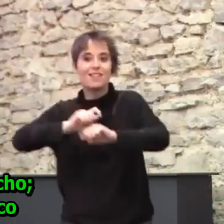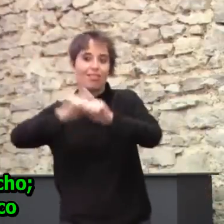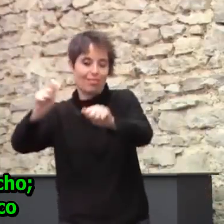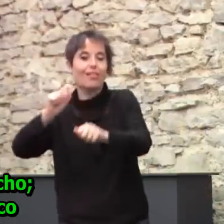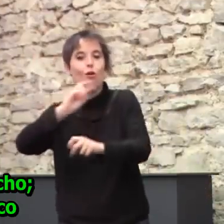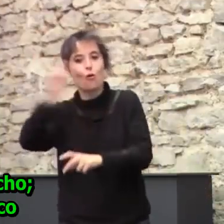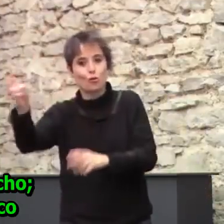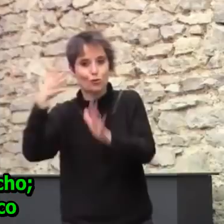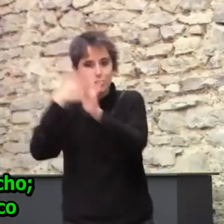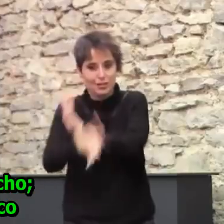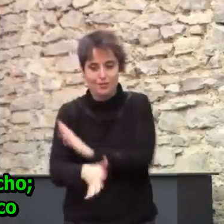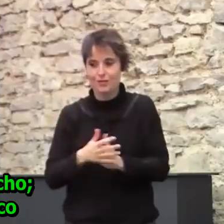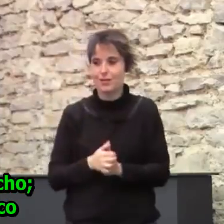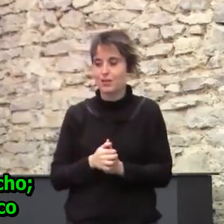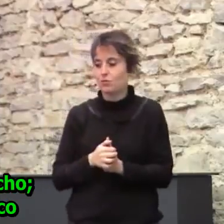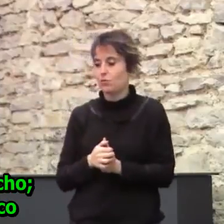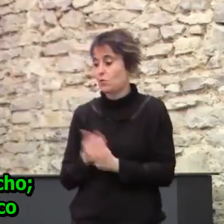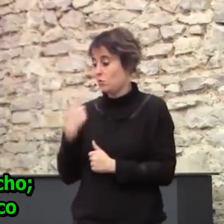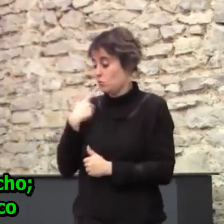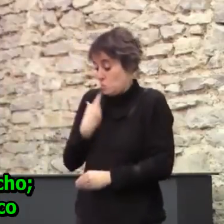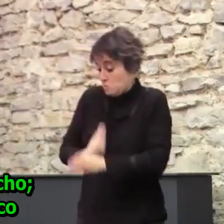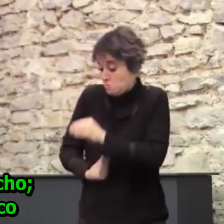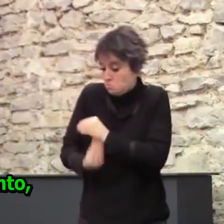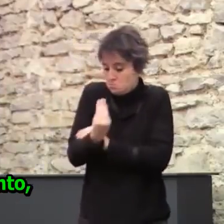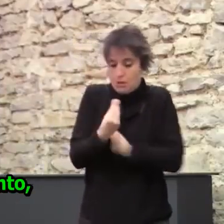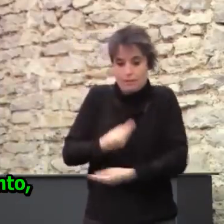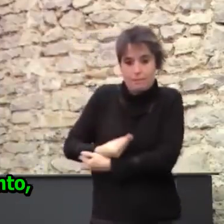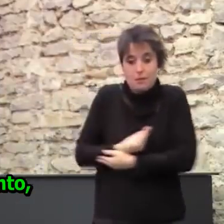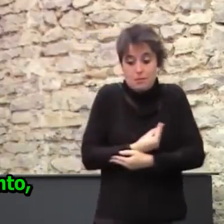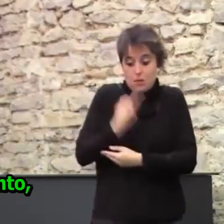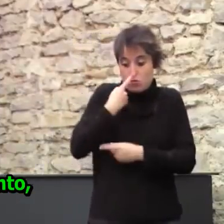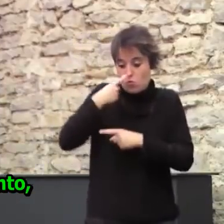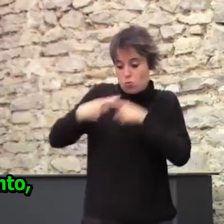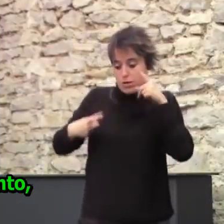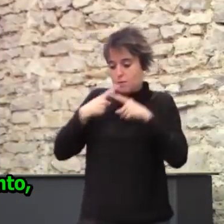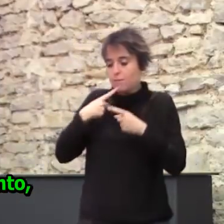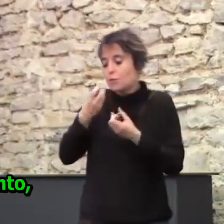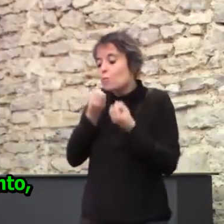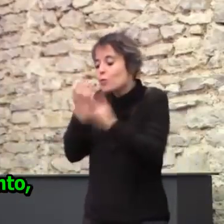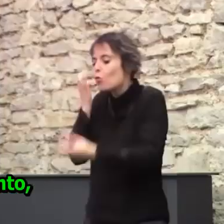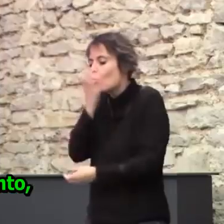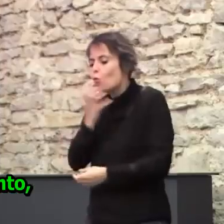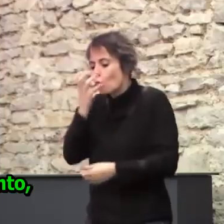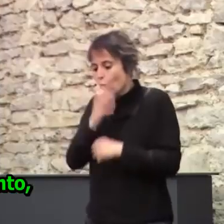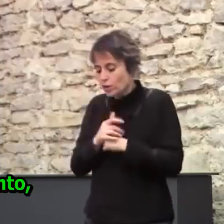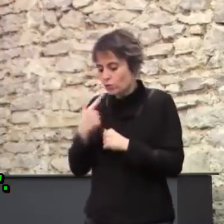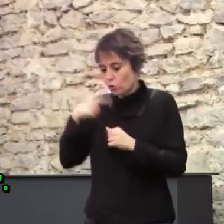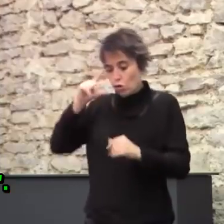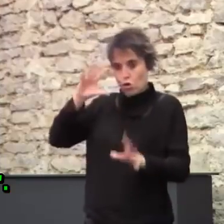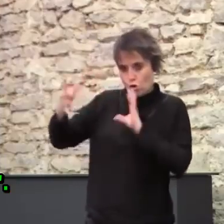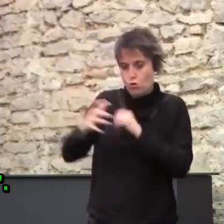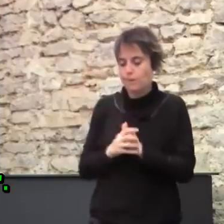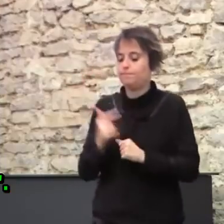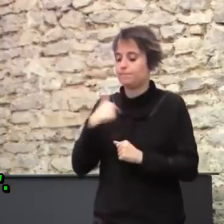me estoy dando cuenta mucho, pues he tenido un bebé hace un año y pico y cuando empiezo a contar un cuento me empiezo a volver loca